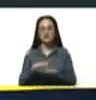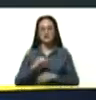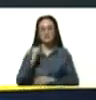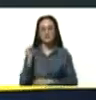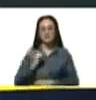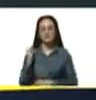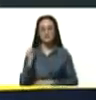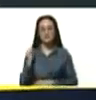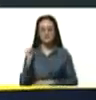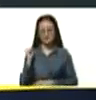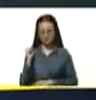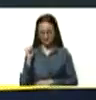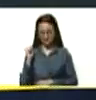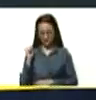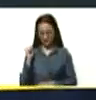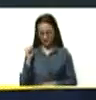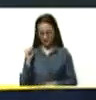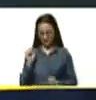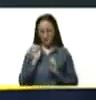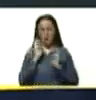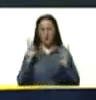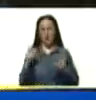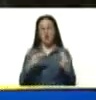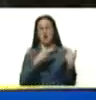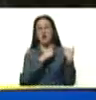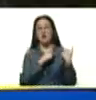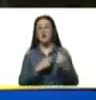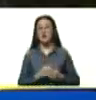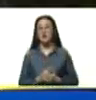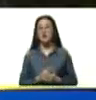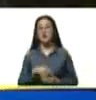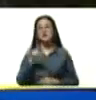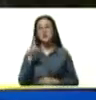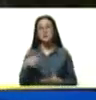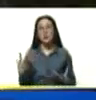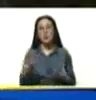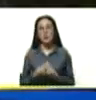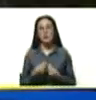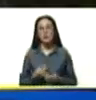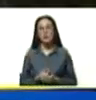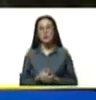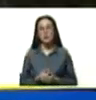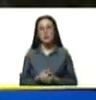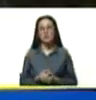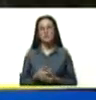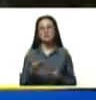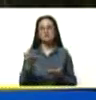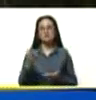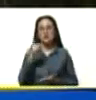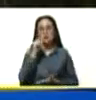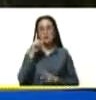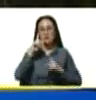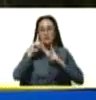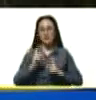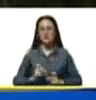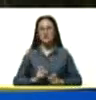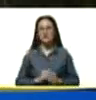General. Una guarda de cargo, pues. Y también está con nosotros un gran hombre,